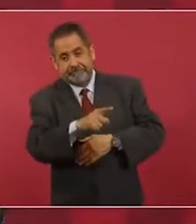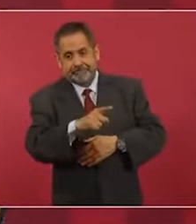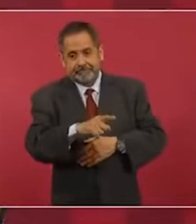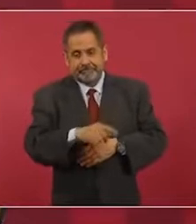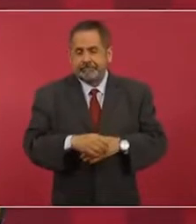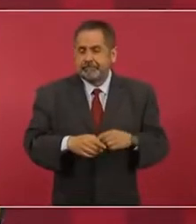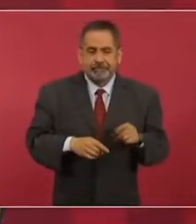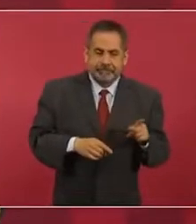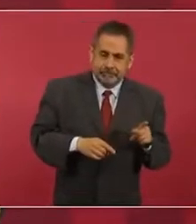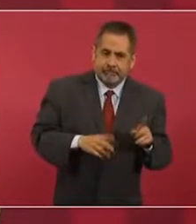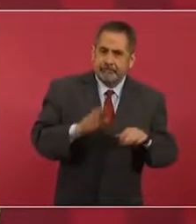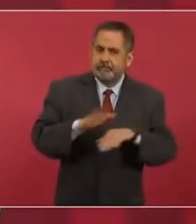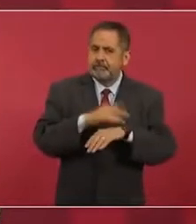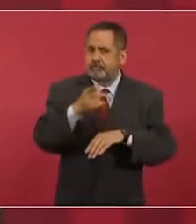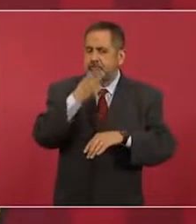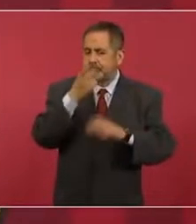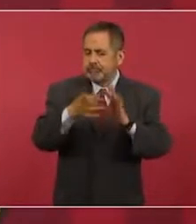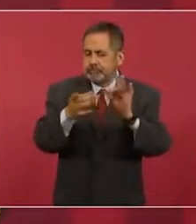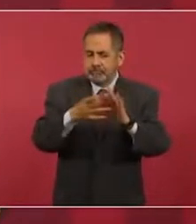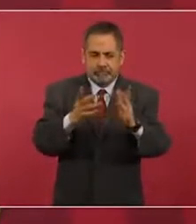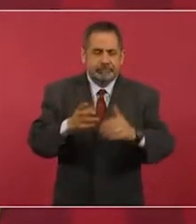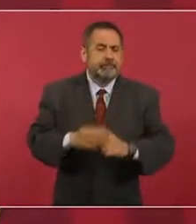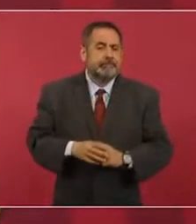Eso lo digo porque